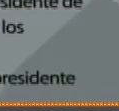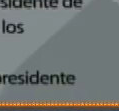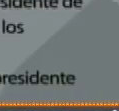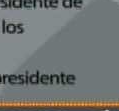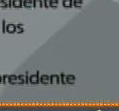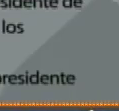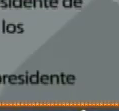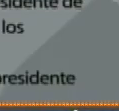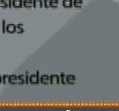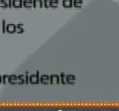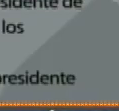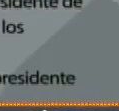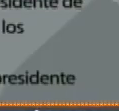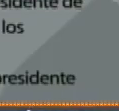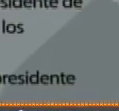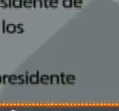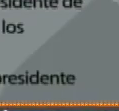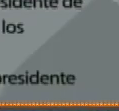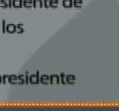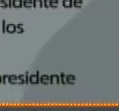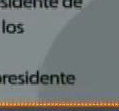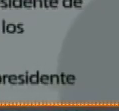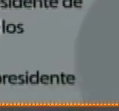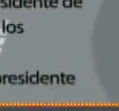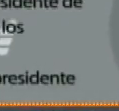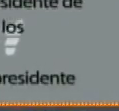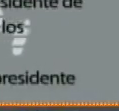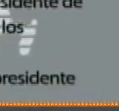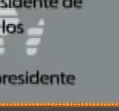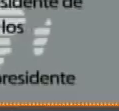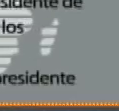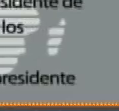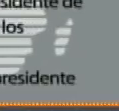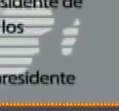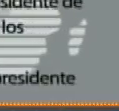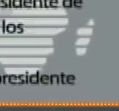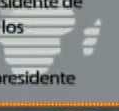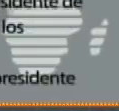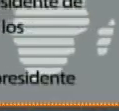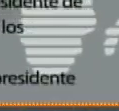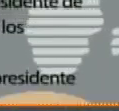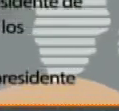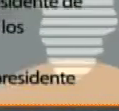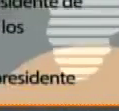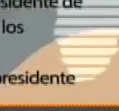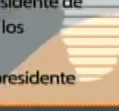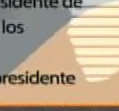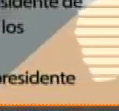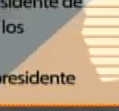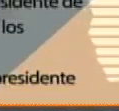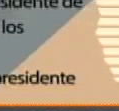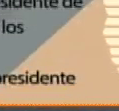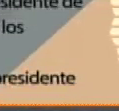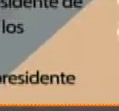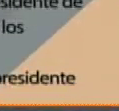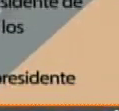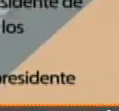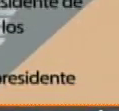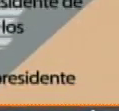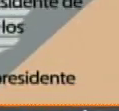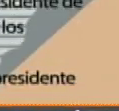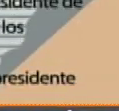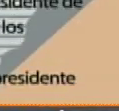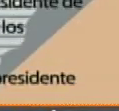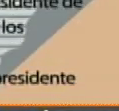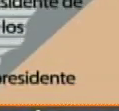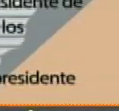suministro y comercialización. Está preso Gustavo Cárdenas, vicepresidente de relaciones estratégicas con los